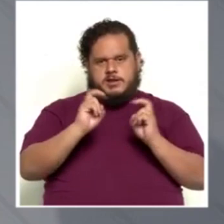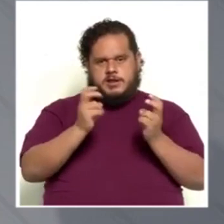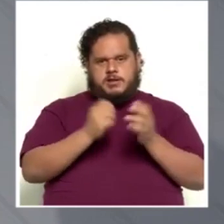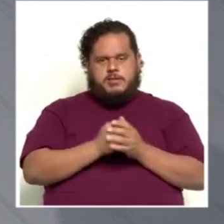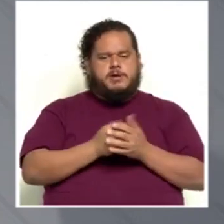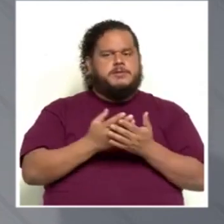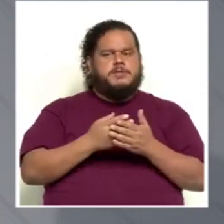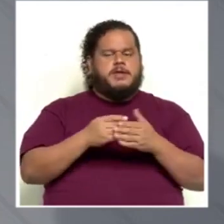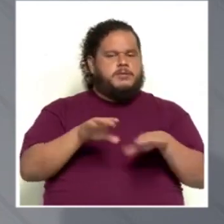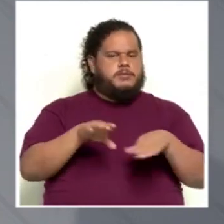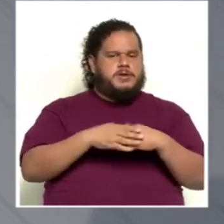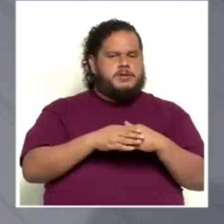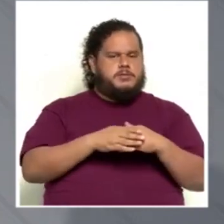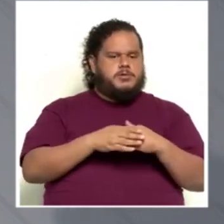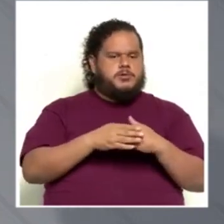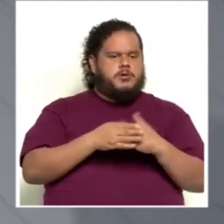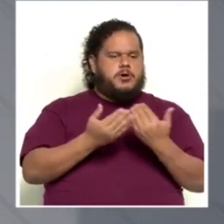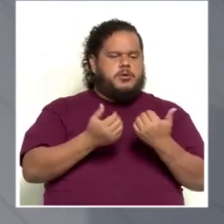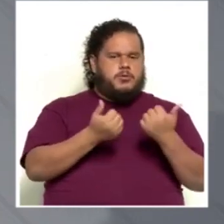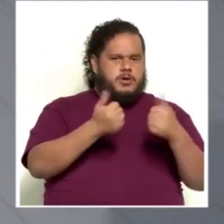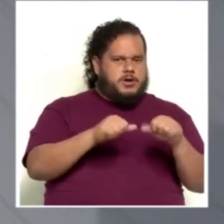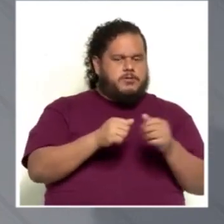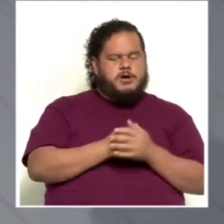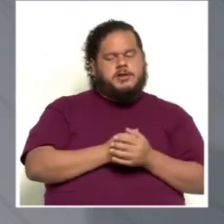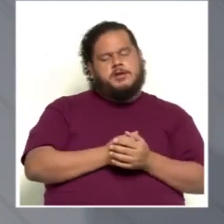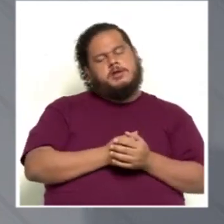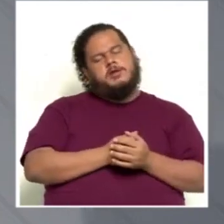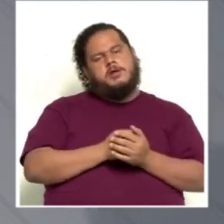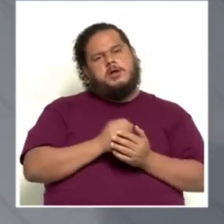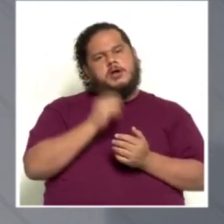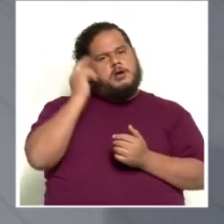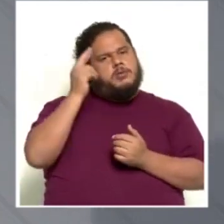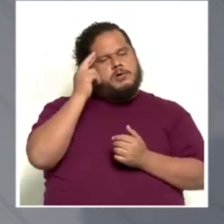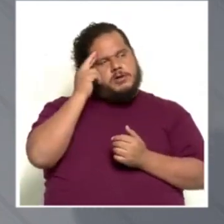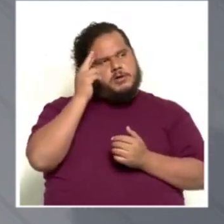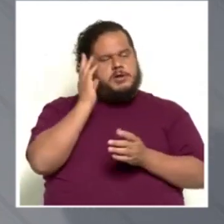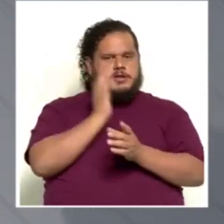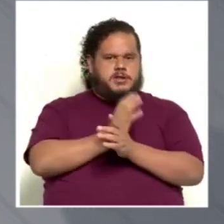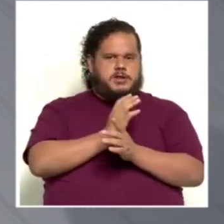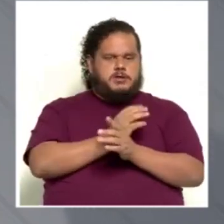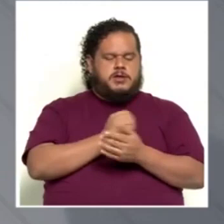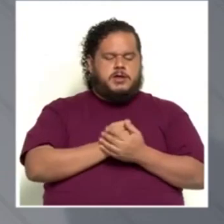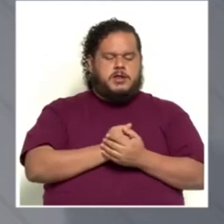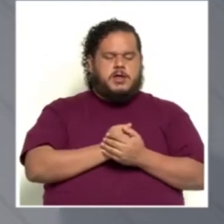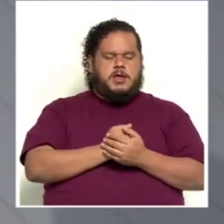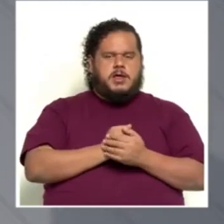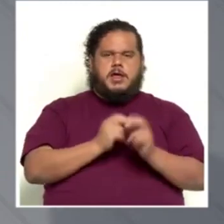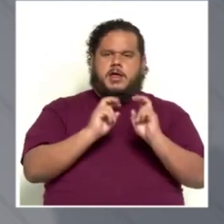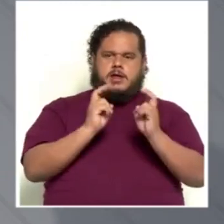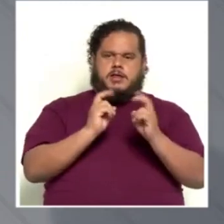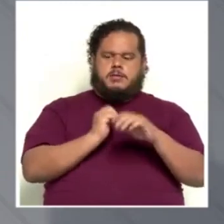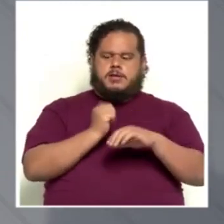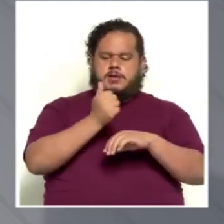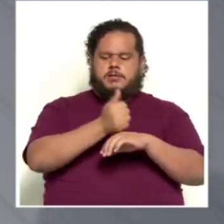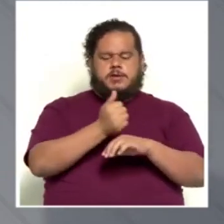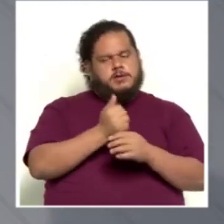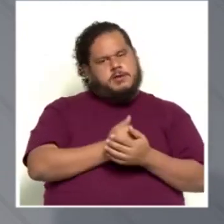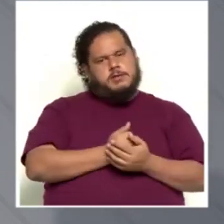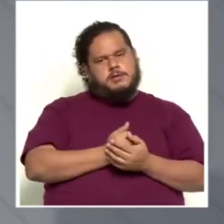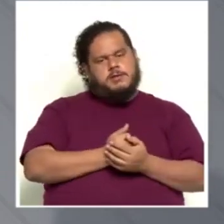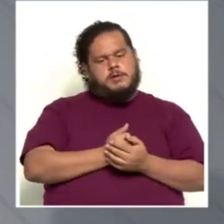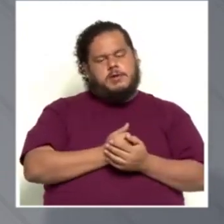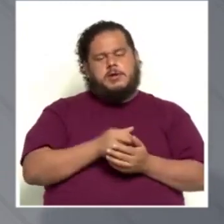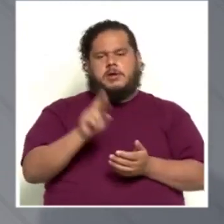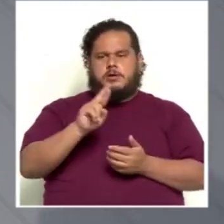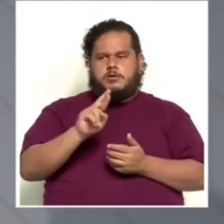por conveniencia, regresarme por razones de cautela al tema que planteaba